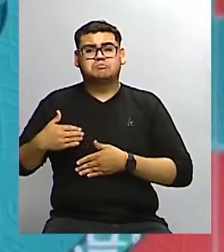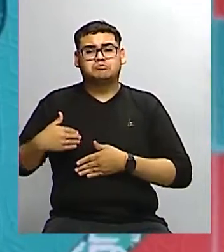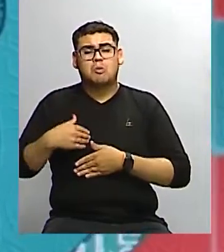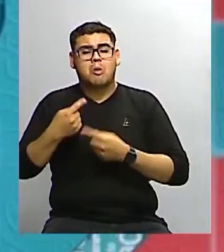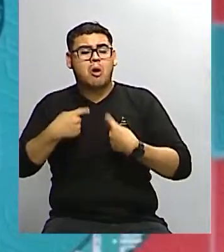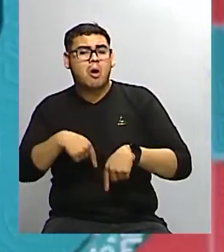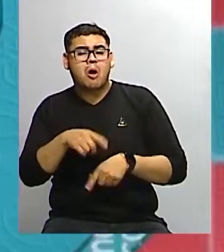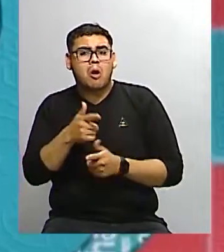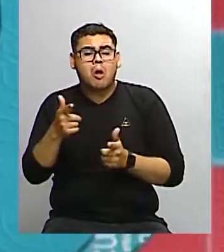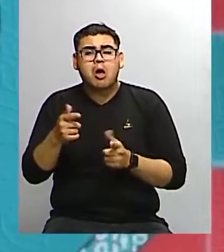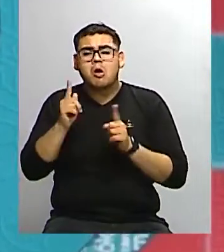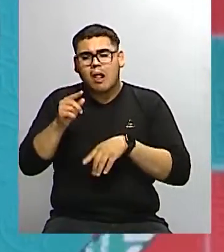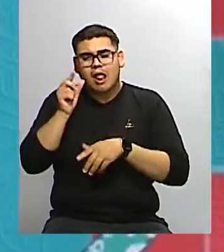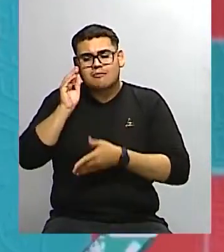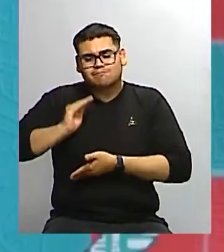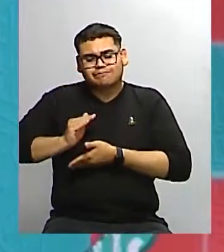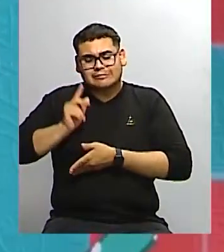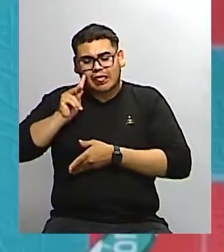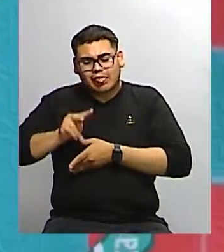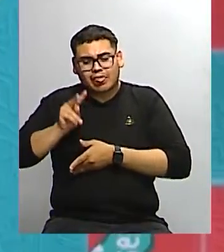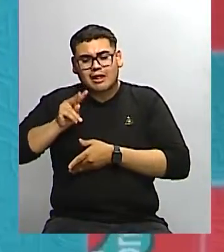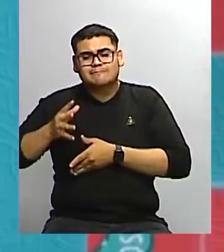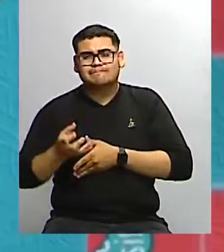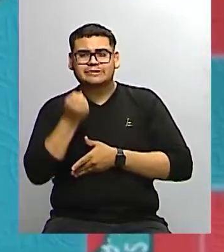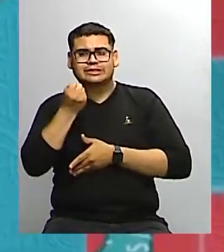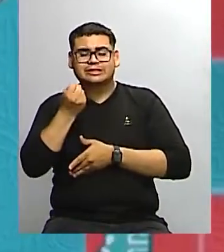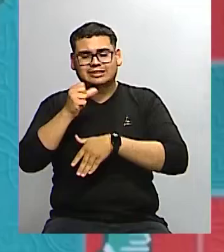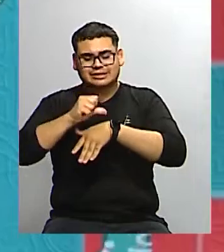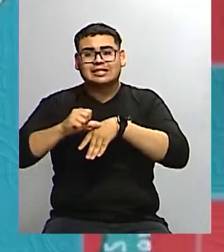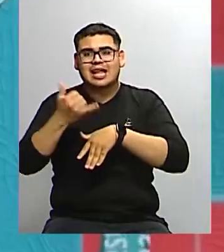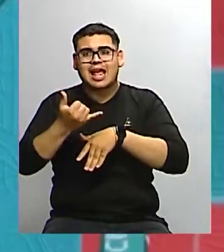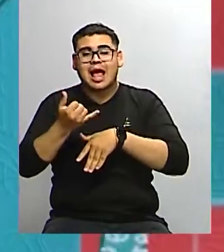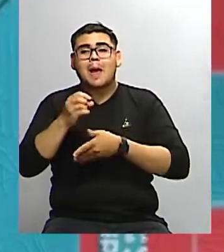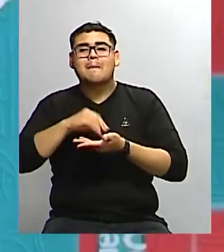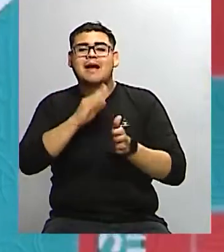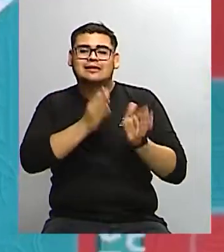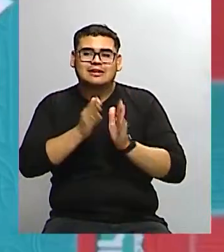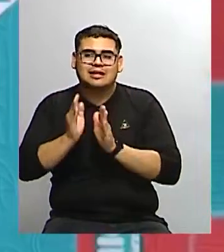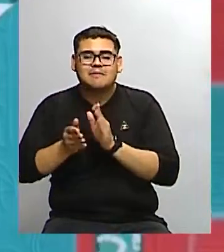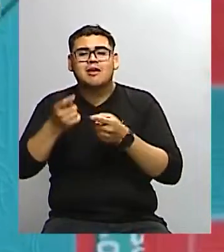entonces detectándolas y con un diagnóstico a tiempo y